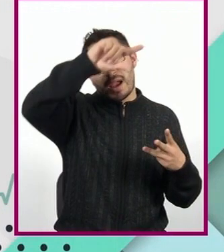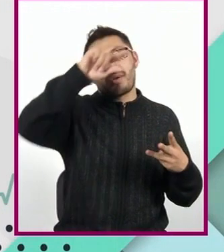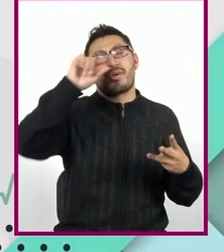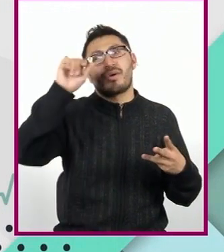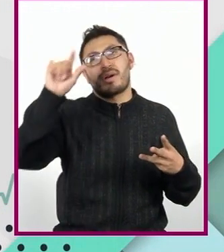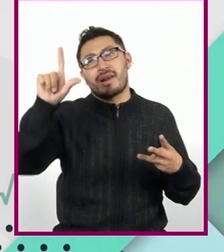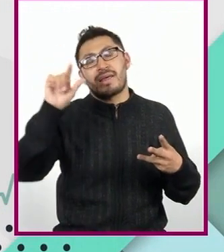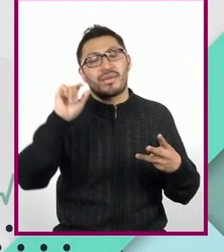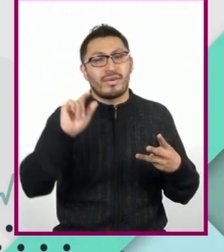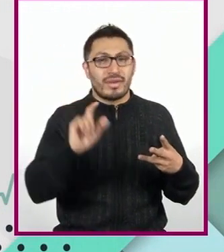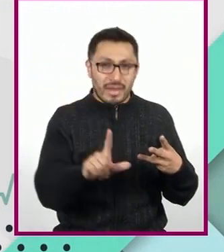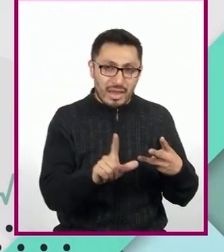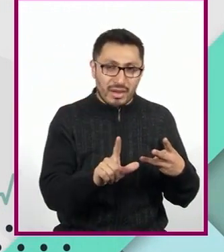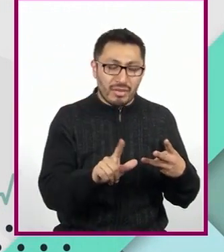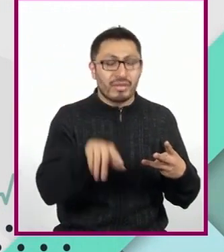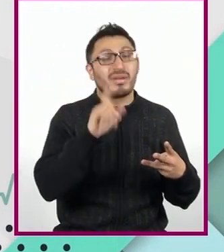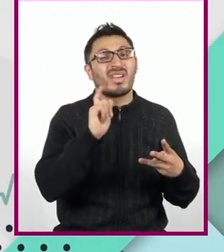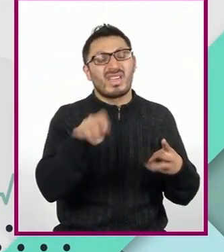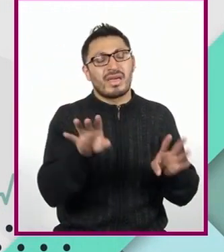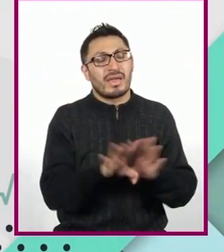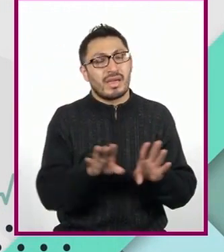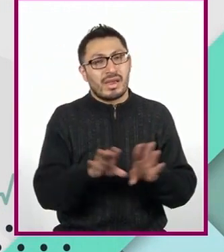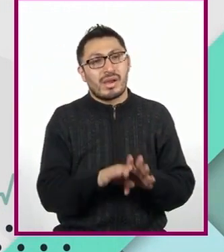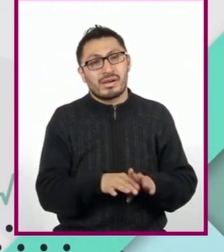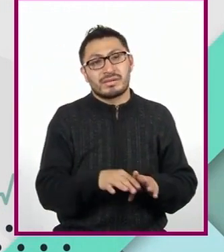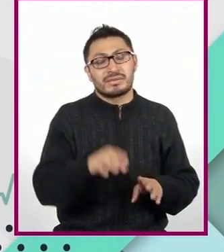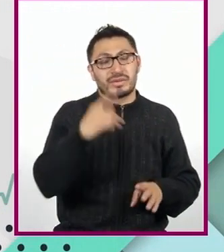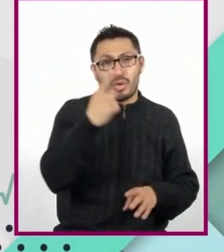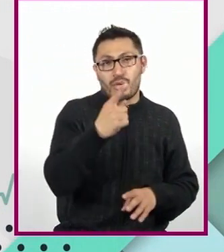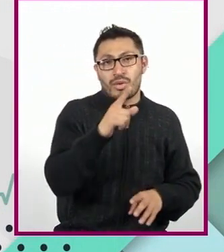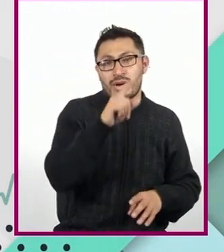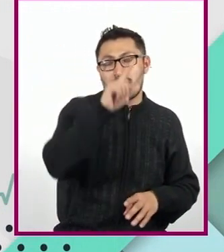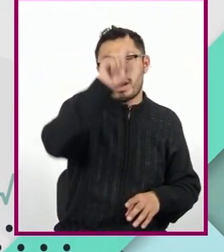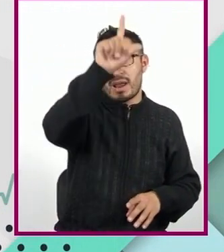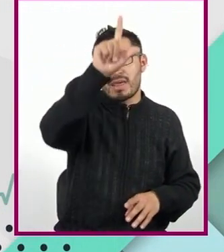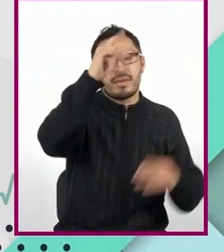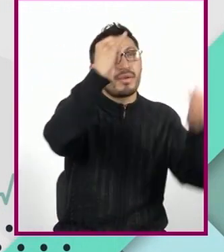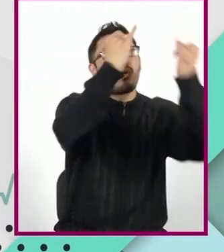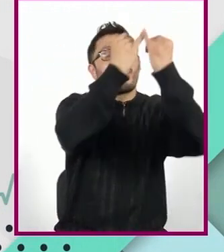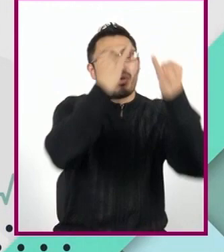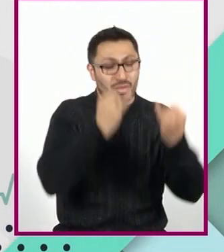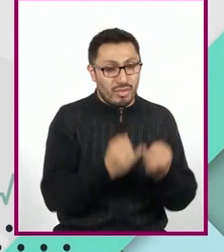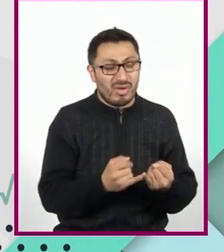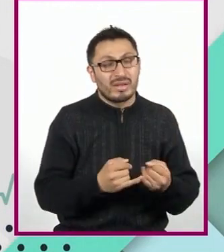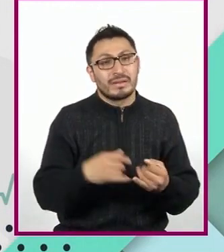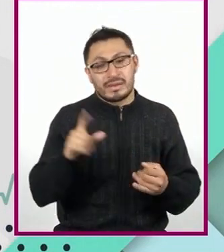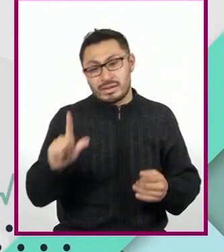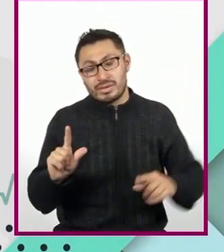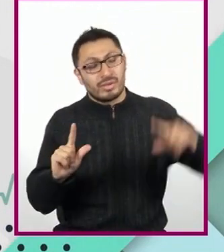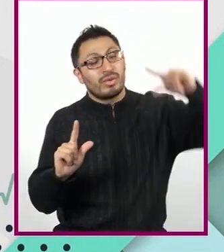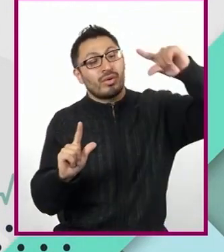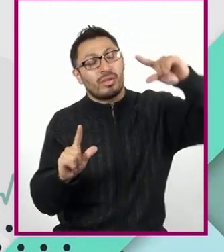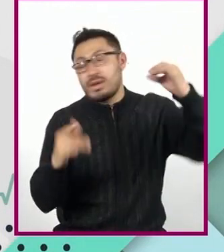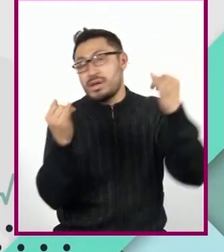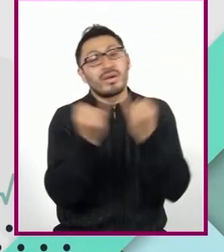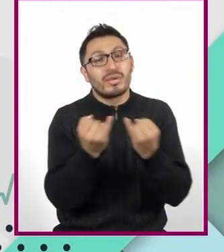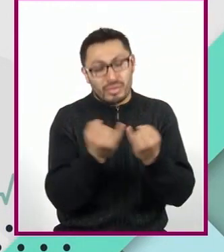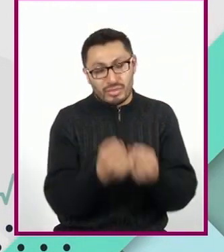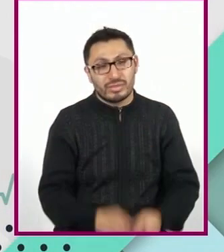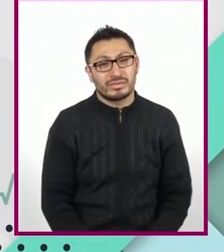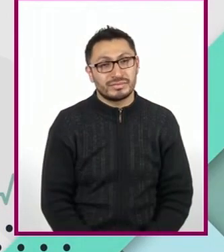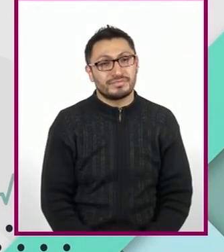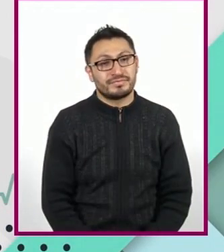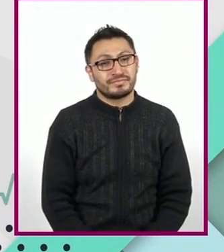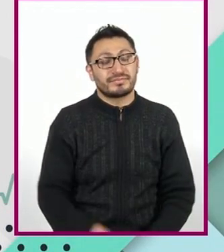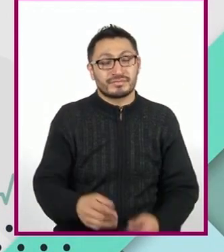dos triángulos son congruentes si tienen un lado congruente y los ángulos con vértice en los extremos del lado también son congruentes. Y